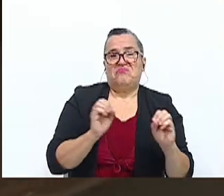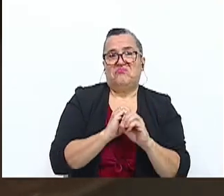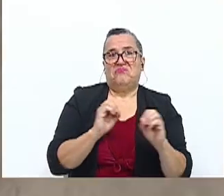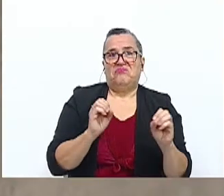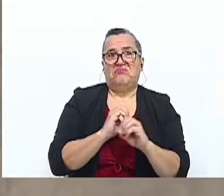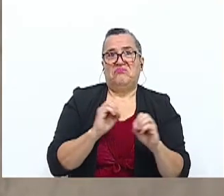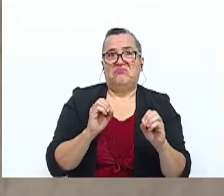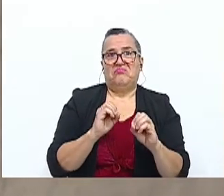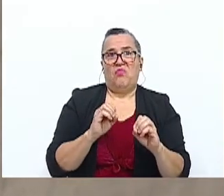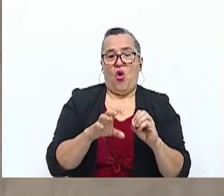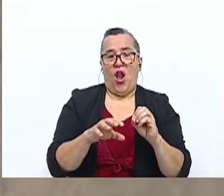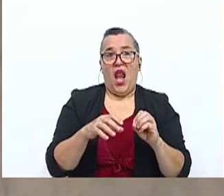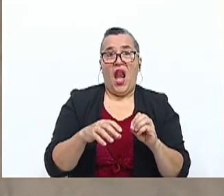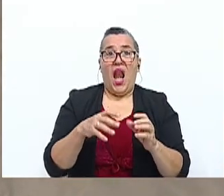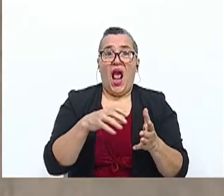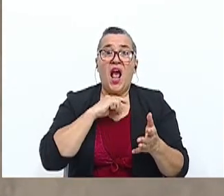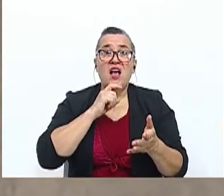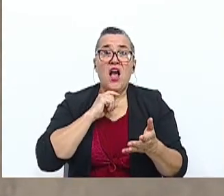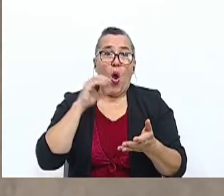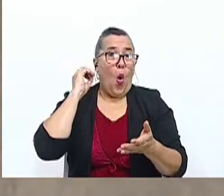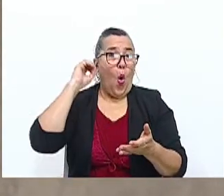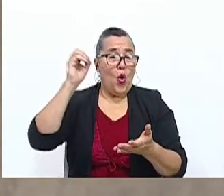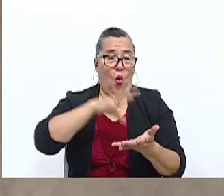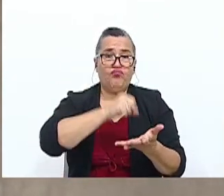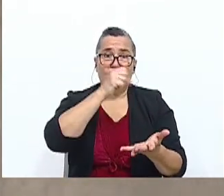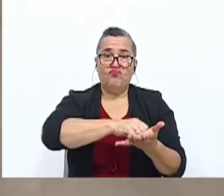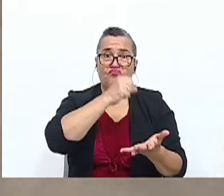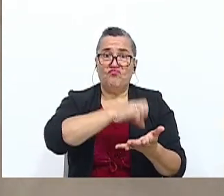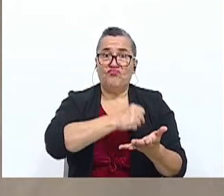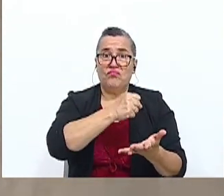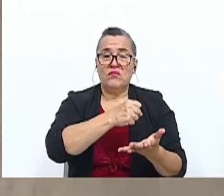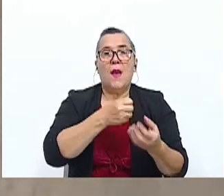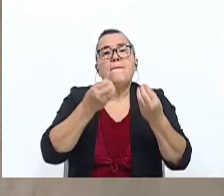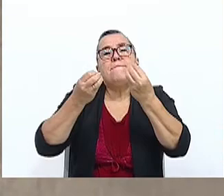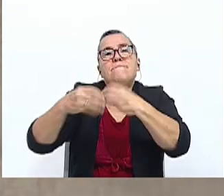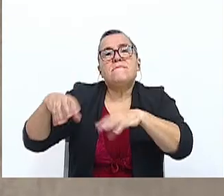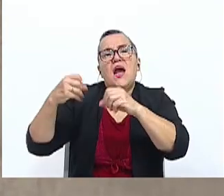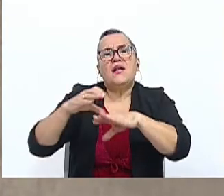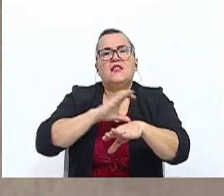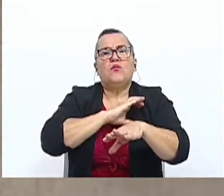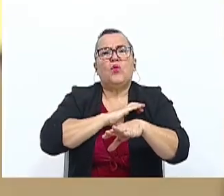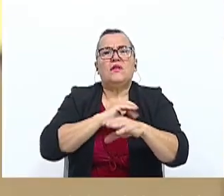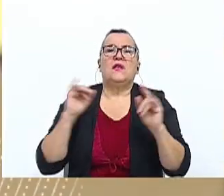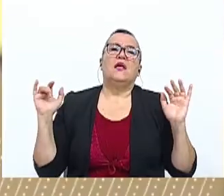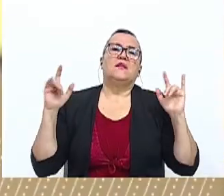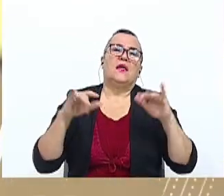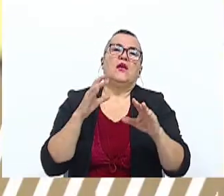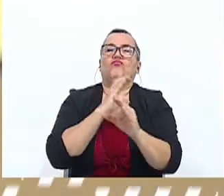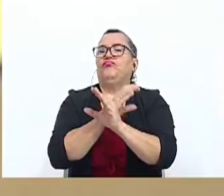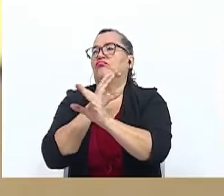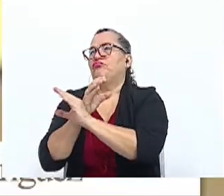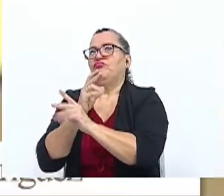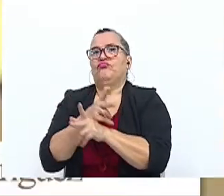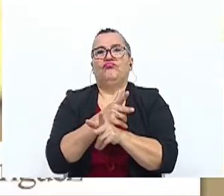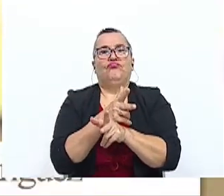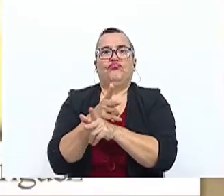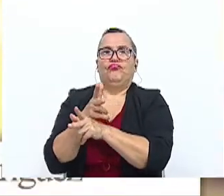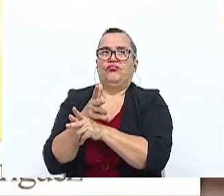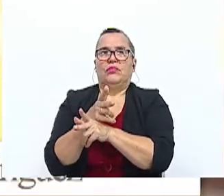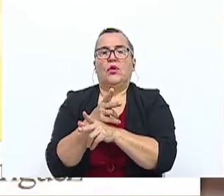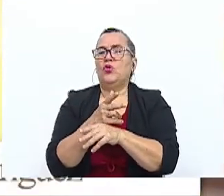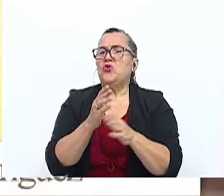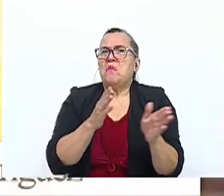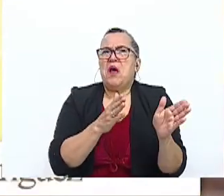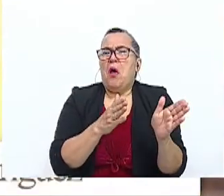la extracción de oro, le está dejando pérdidas por la cantidad de policías que tienen que estar aquí para no mantener el